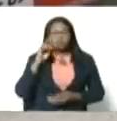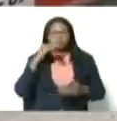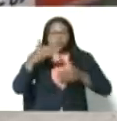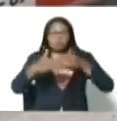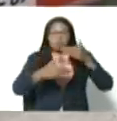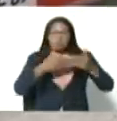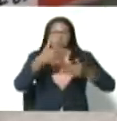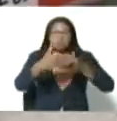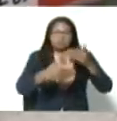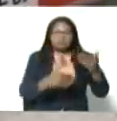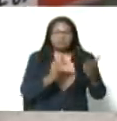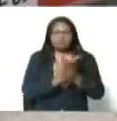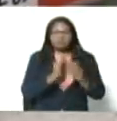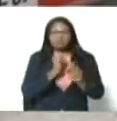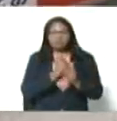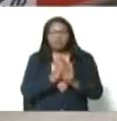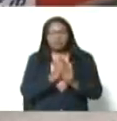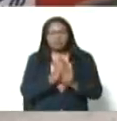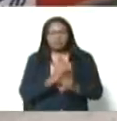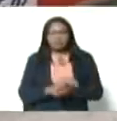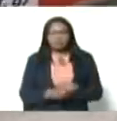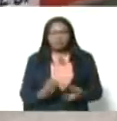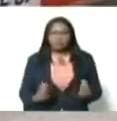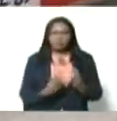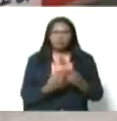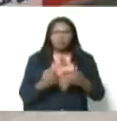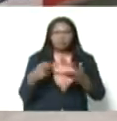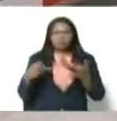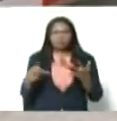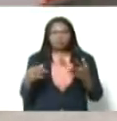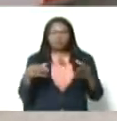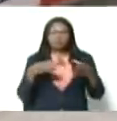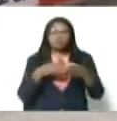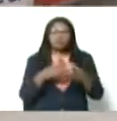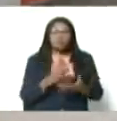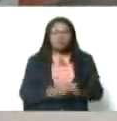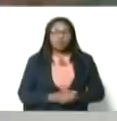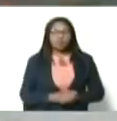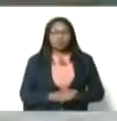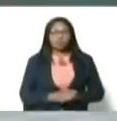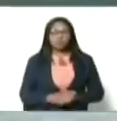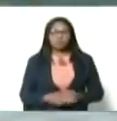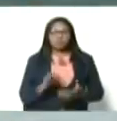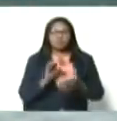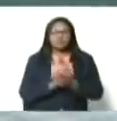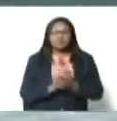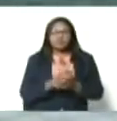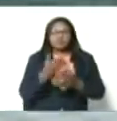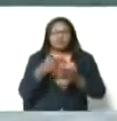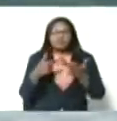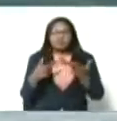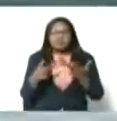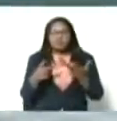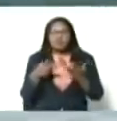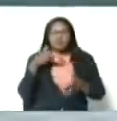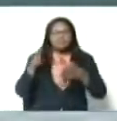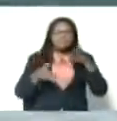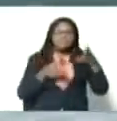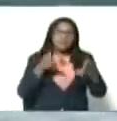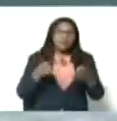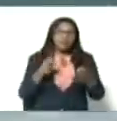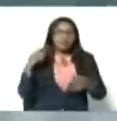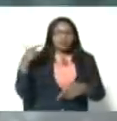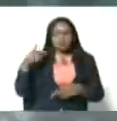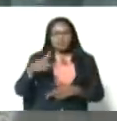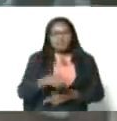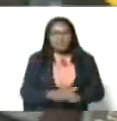de los compañeros de la clase trabajadora, en conjunto con varios sectores. Hay gente, compañeros de Tromerca, de Metro, del Ministerio de